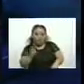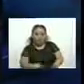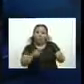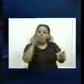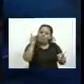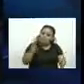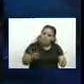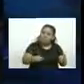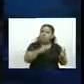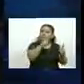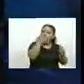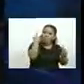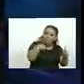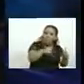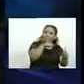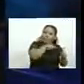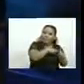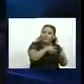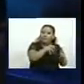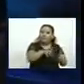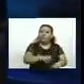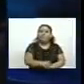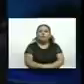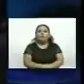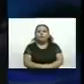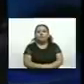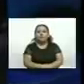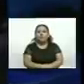correspondía a la que conducía el detenido.